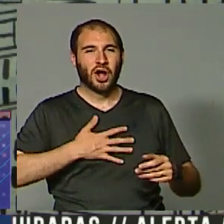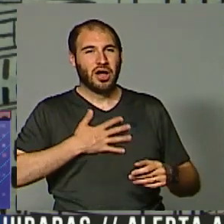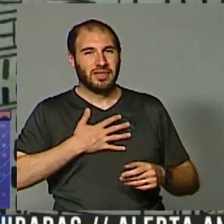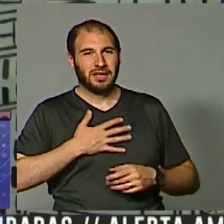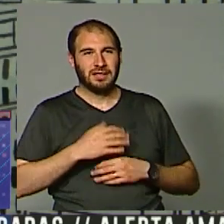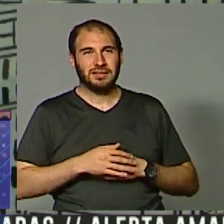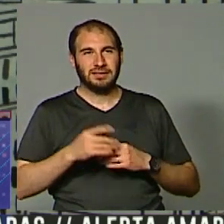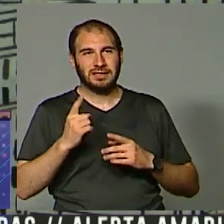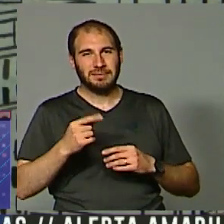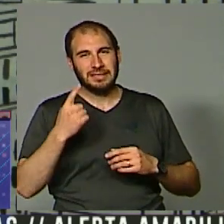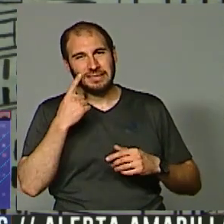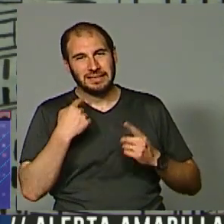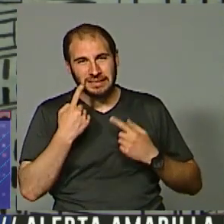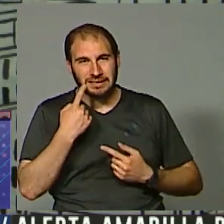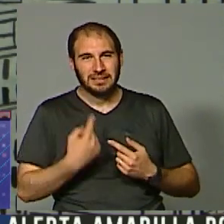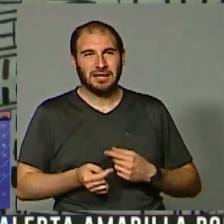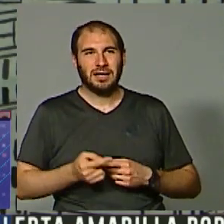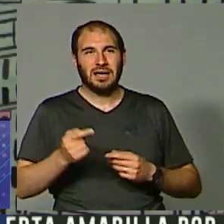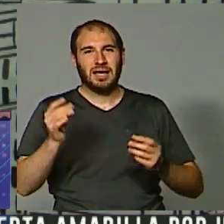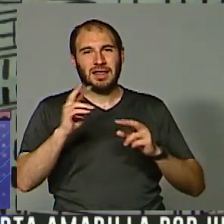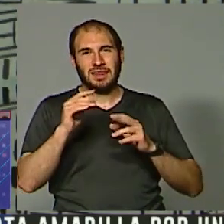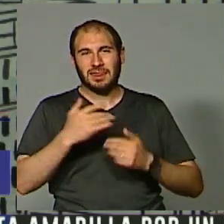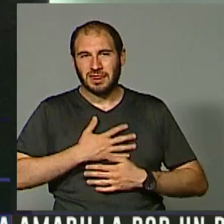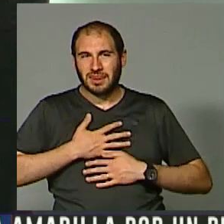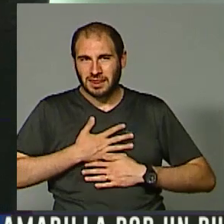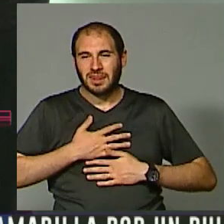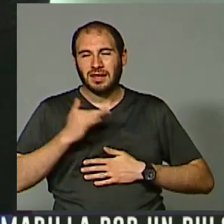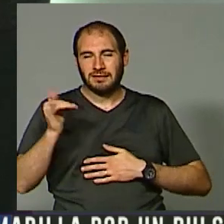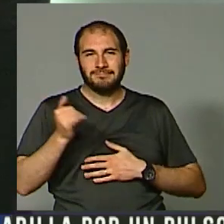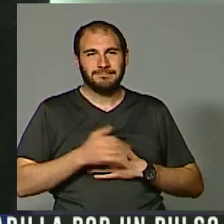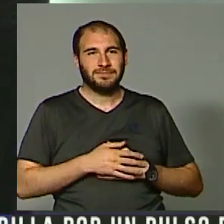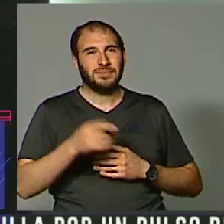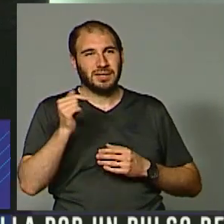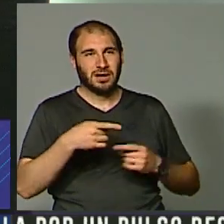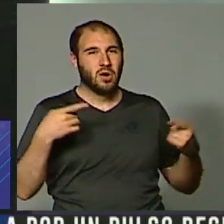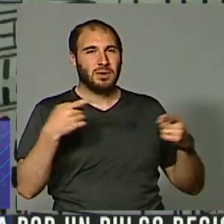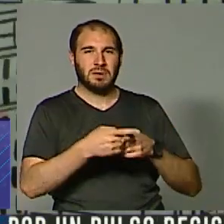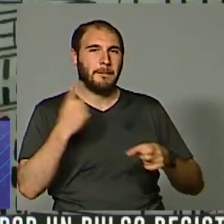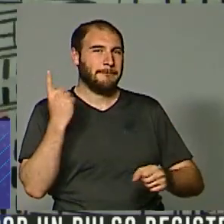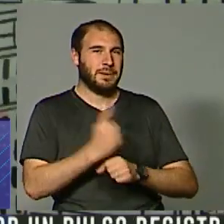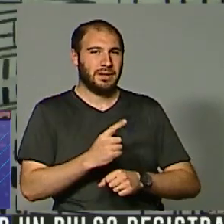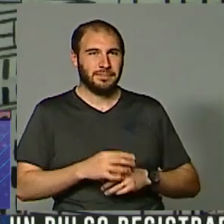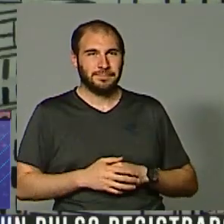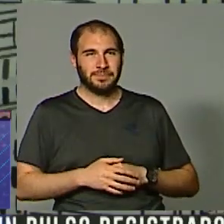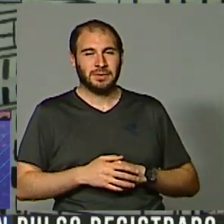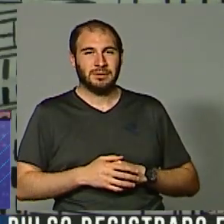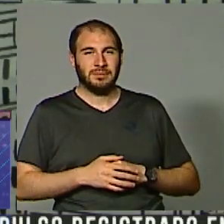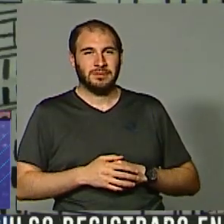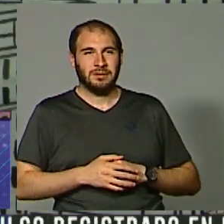poco melancólica porque la obra trata... Moviliza. Y ese era mi objetivo número uno y creo que